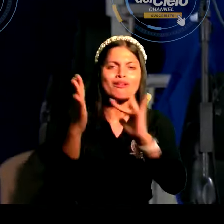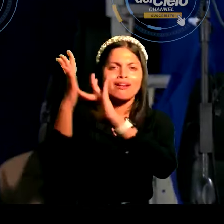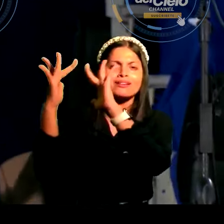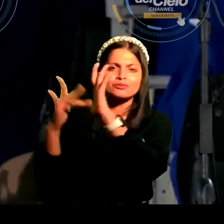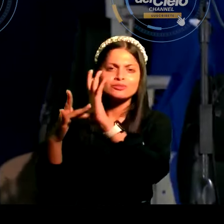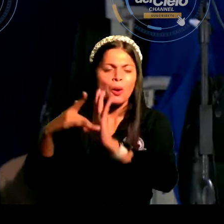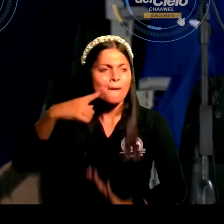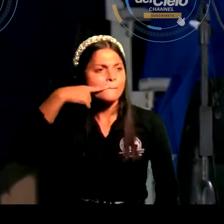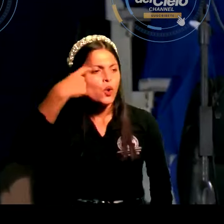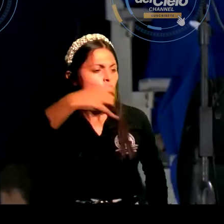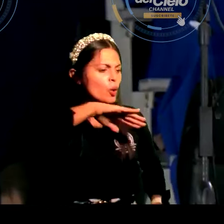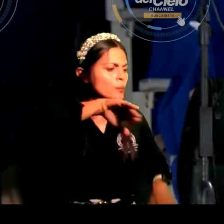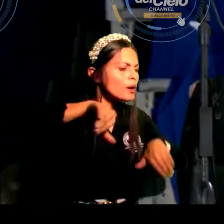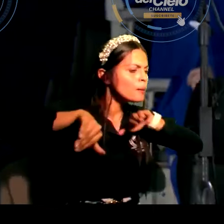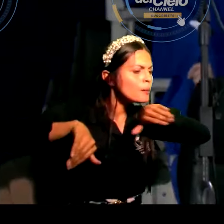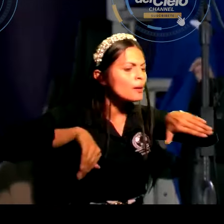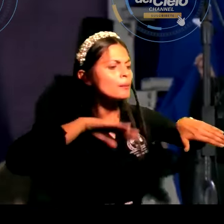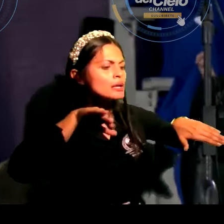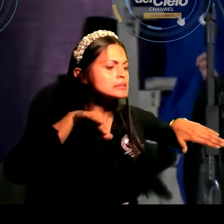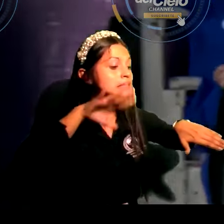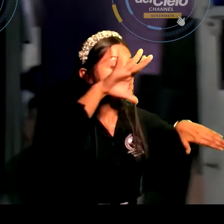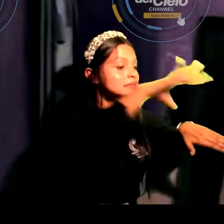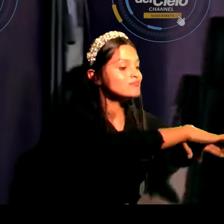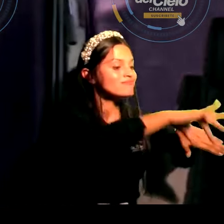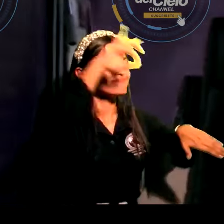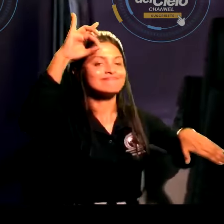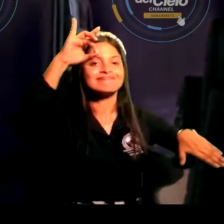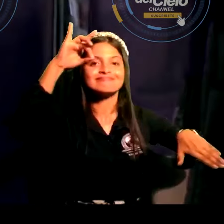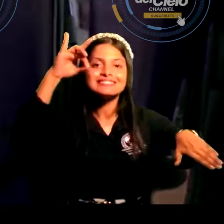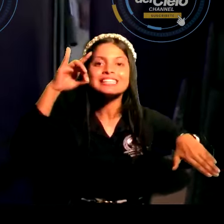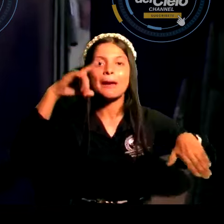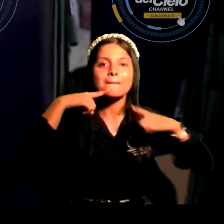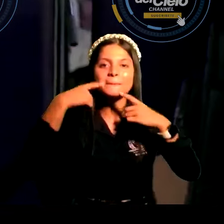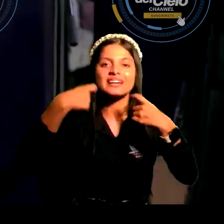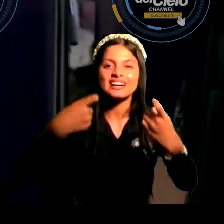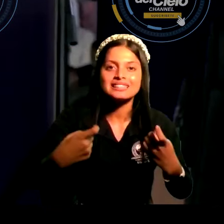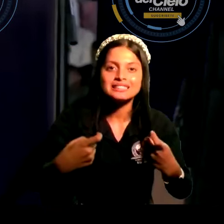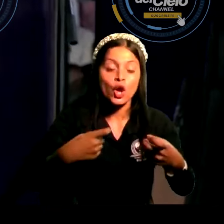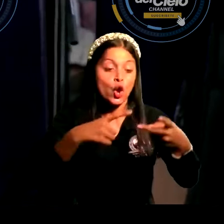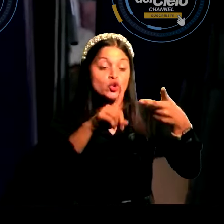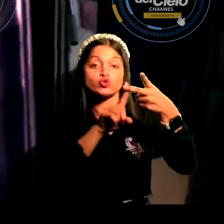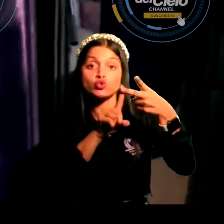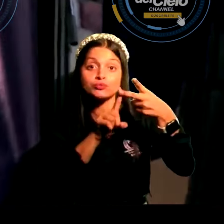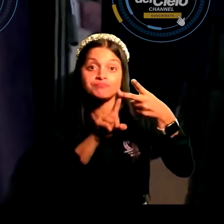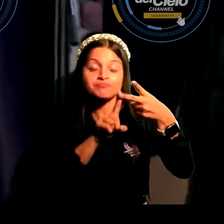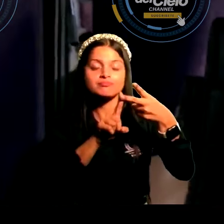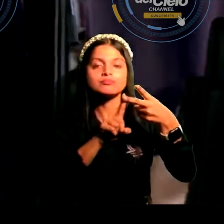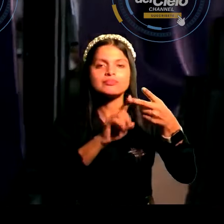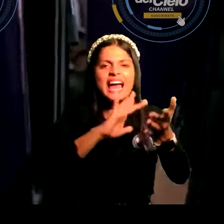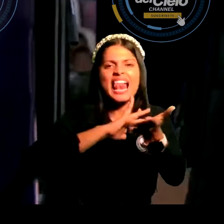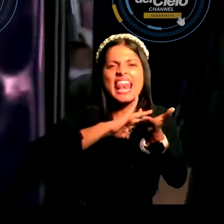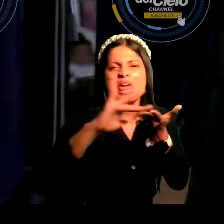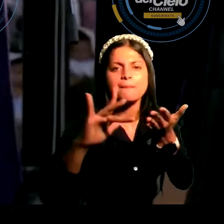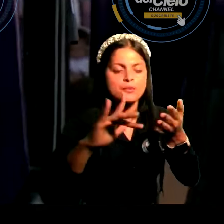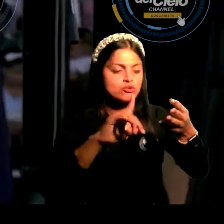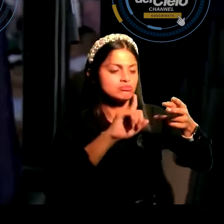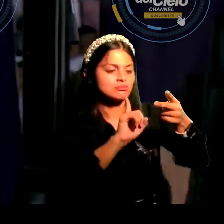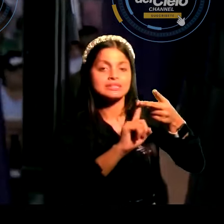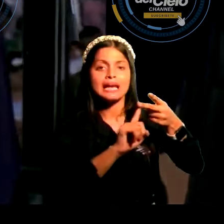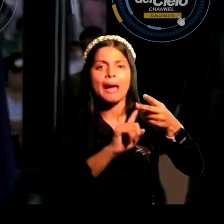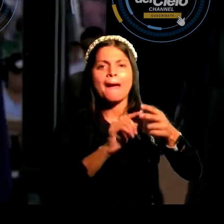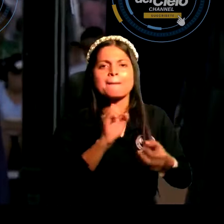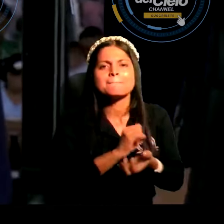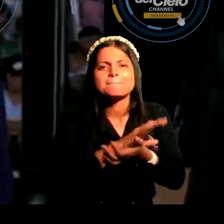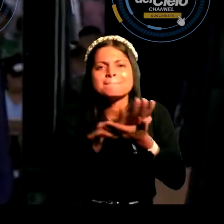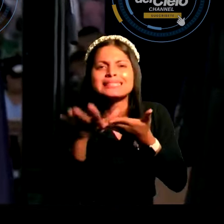hombres: uno, que no hubiera pecado; dos, que tuviera poder sobre